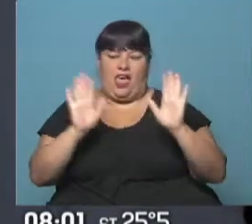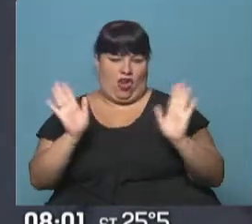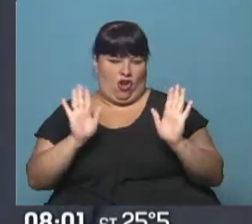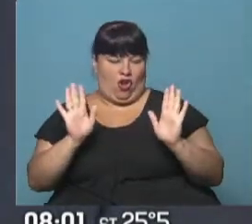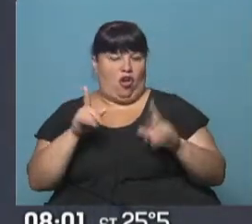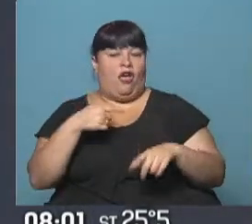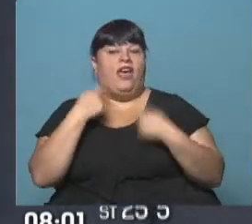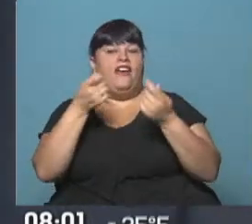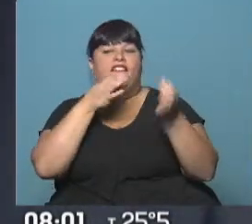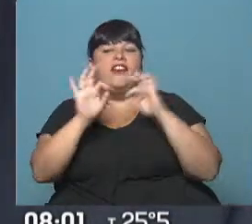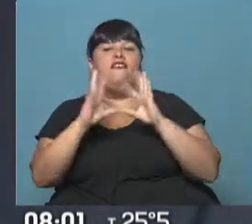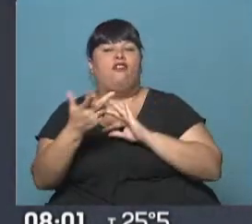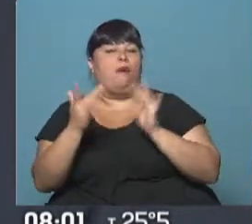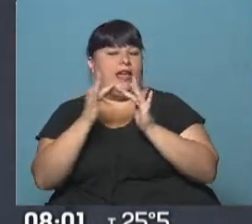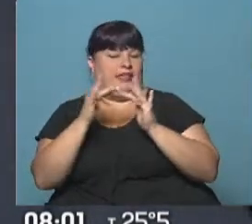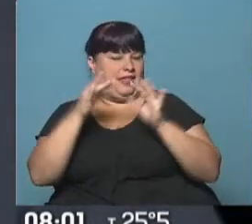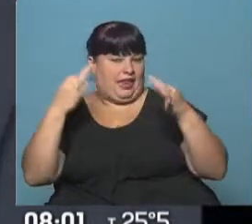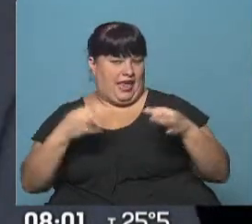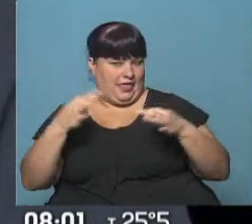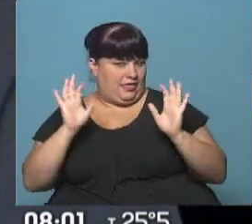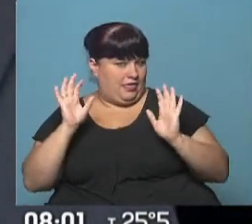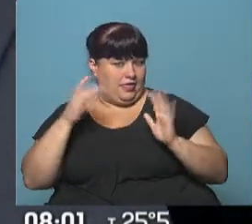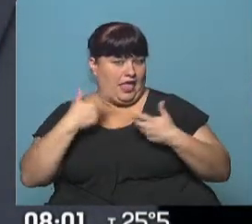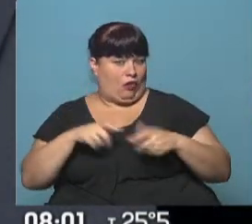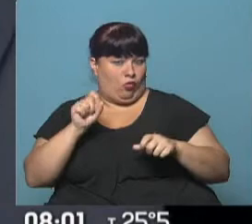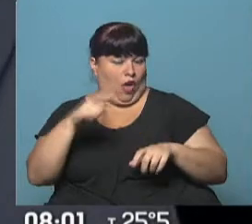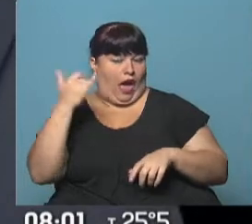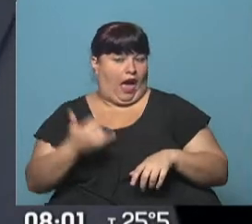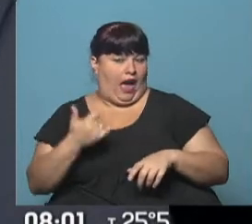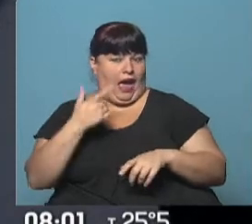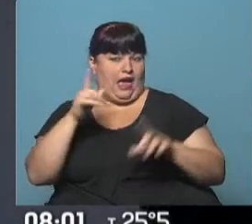sino que se vendan a través de los portales de ventas naturales que hoy tiene cualquier espectáculo.